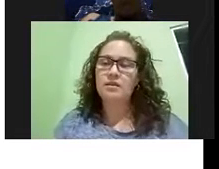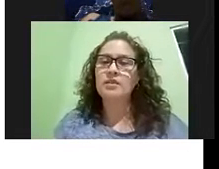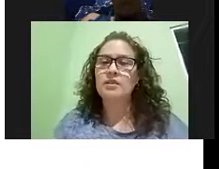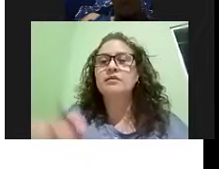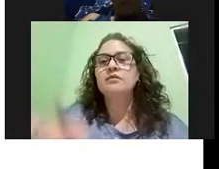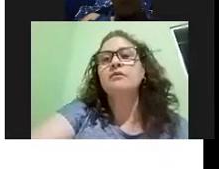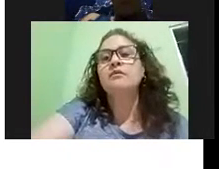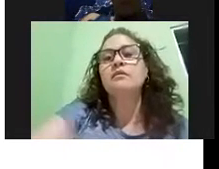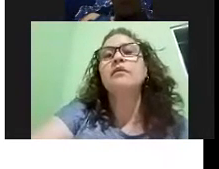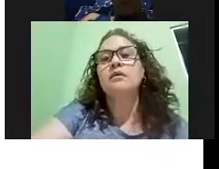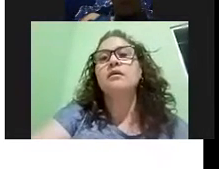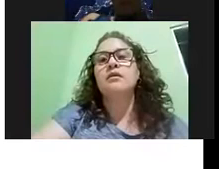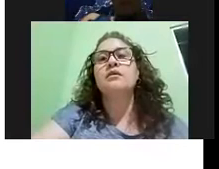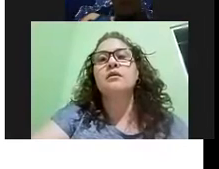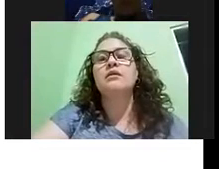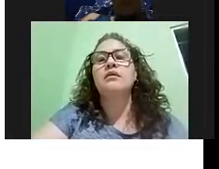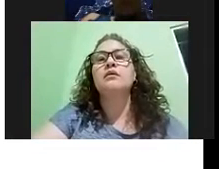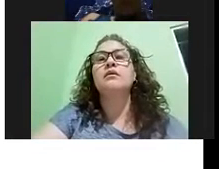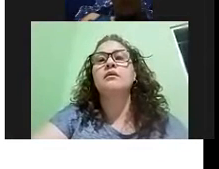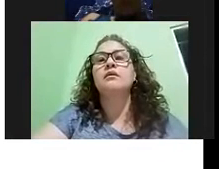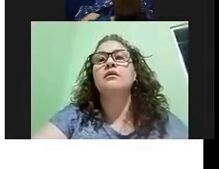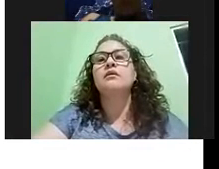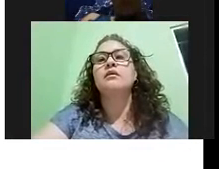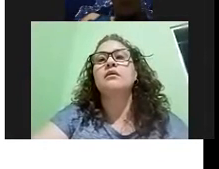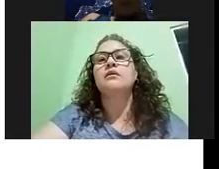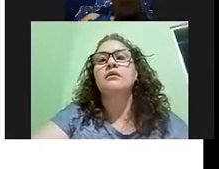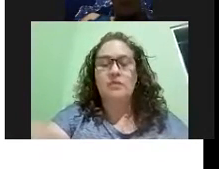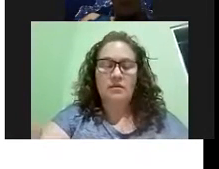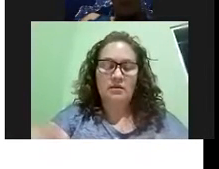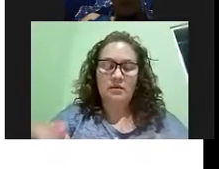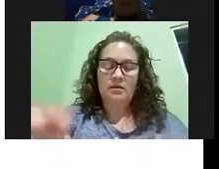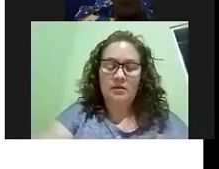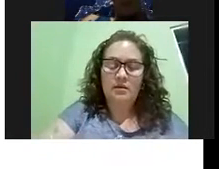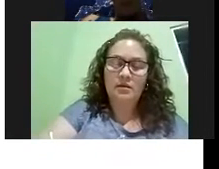A, E, E, A, A.